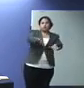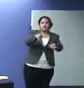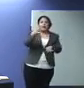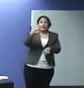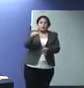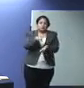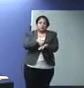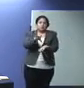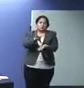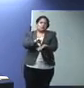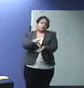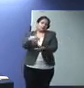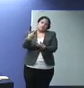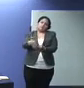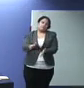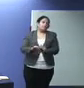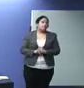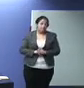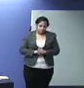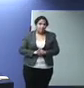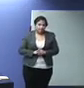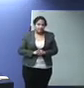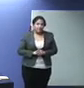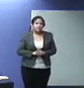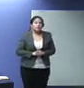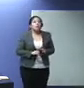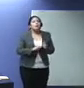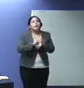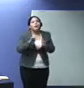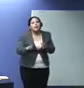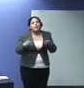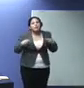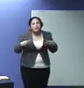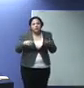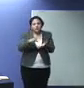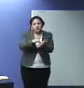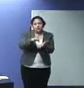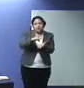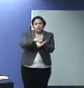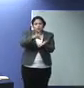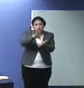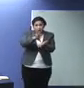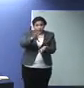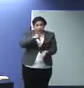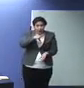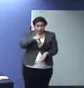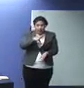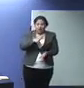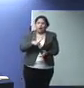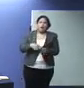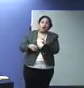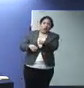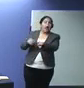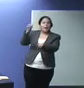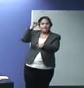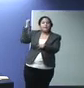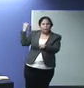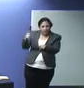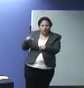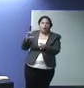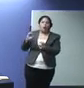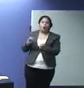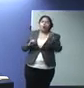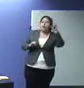con algún tipo de discapacidad eran producto de un pecado, producto de una maldición, y entonces se les temía a las personas con